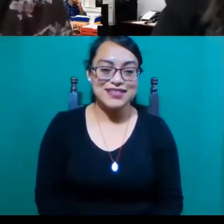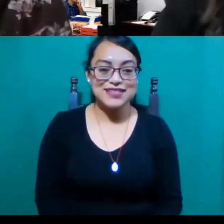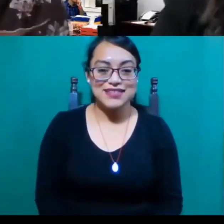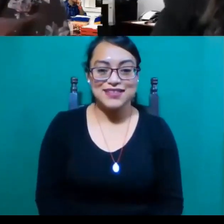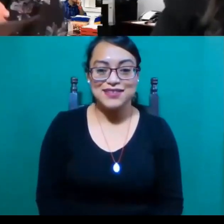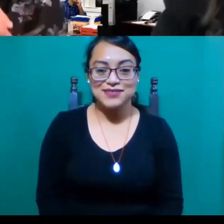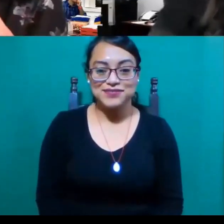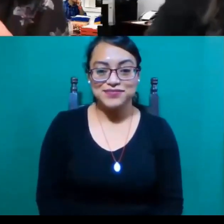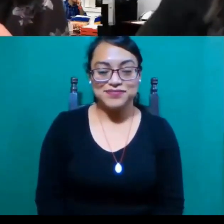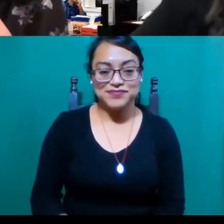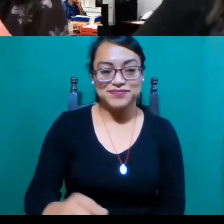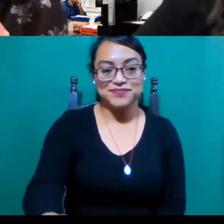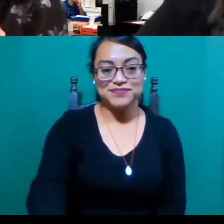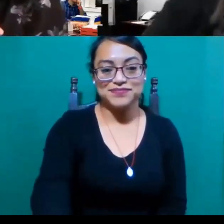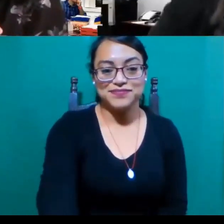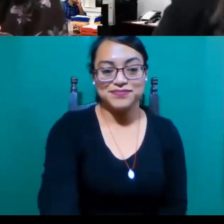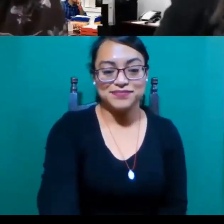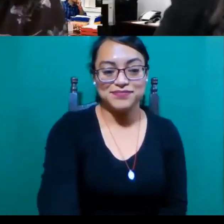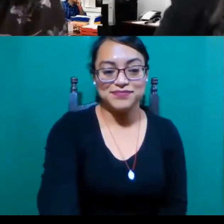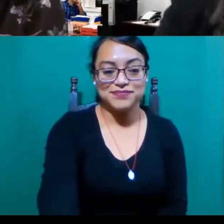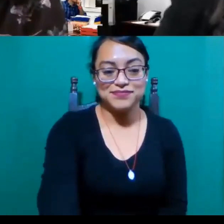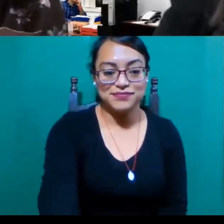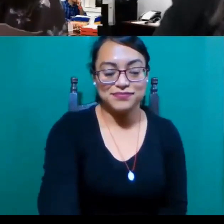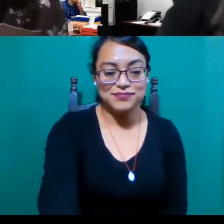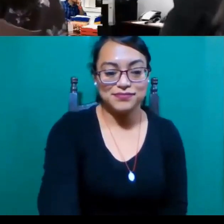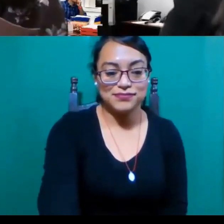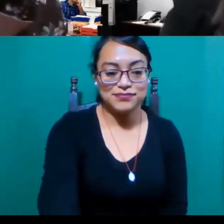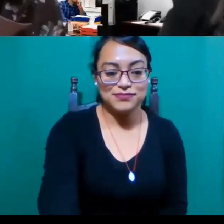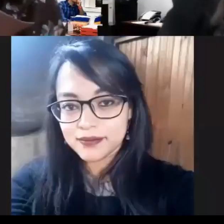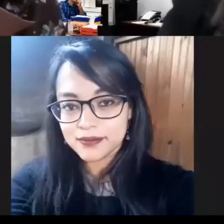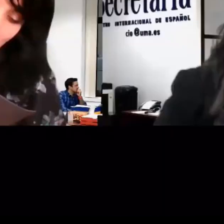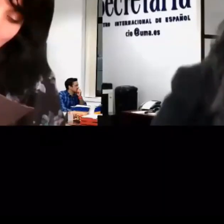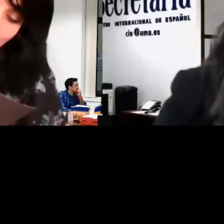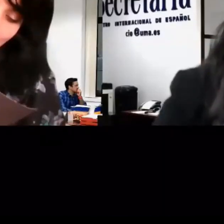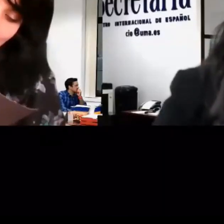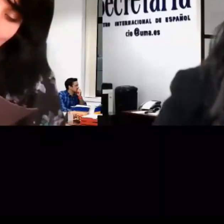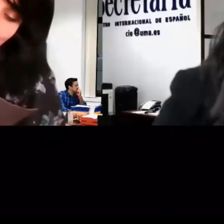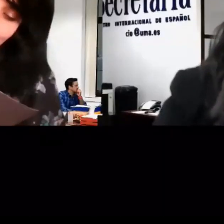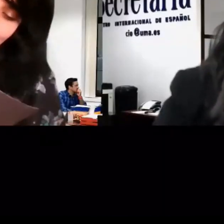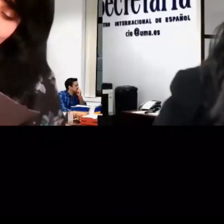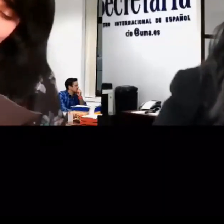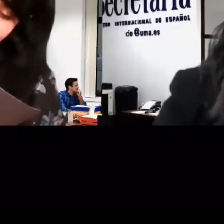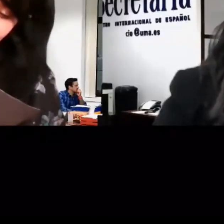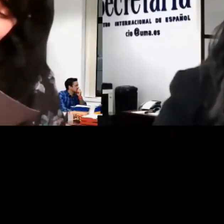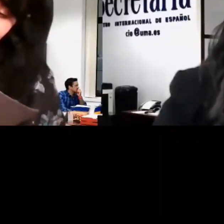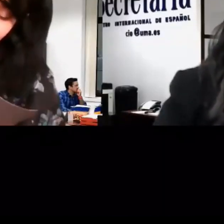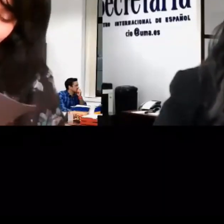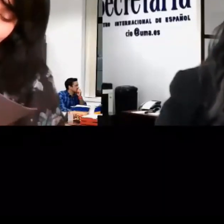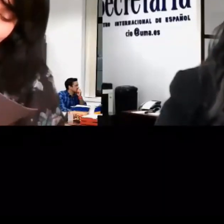Muchas gracias. En este momento el estudiante empieza a llenar el formulario que le da la secretaria.